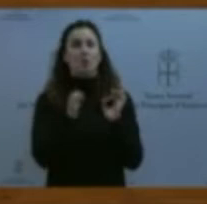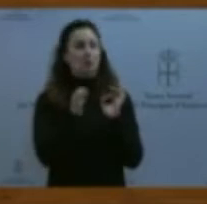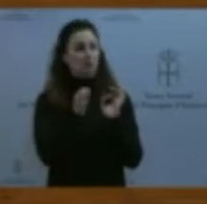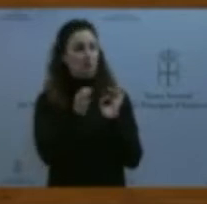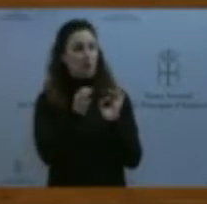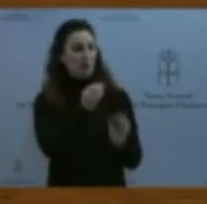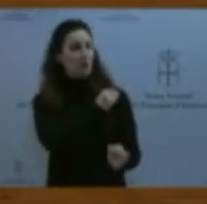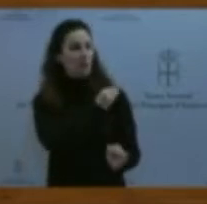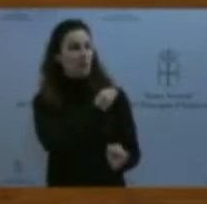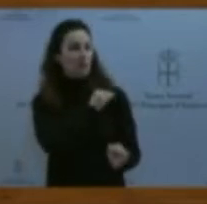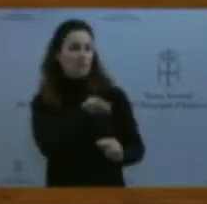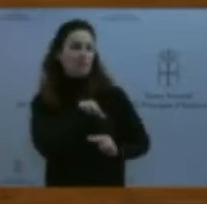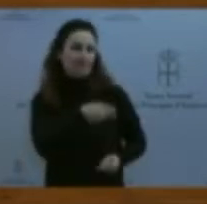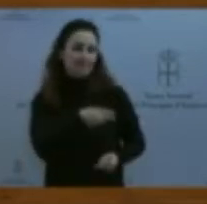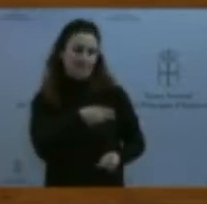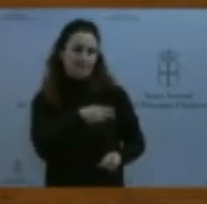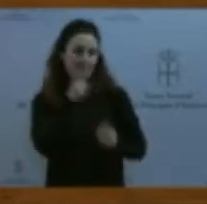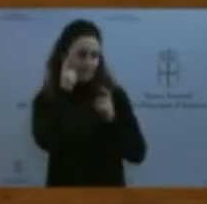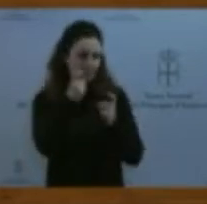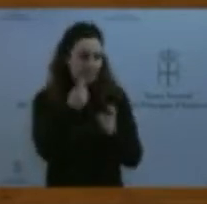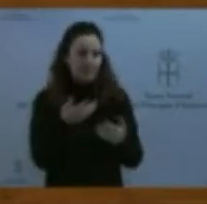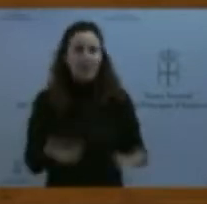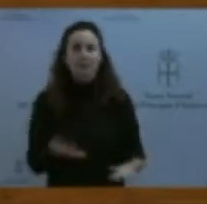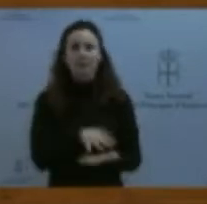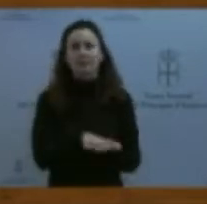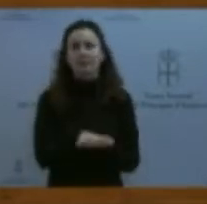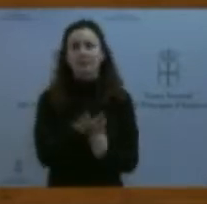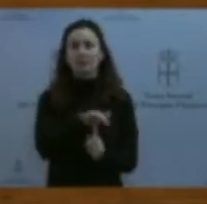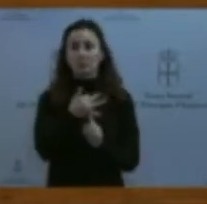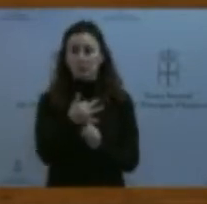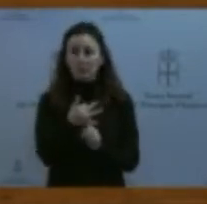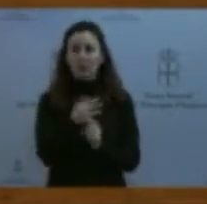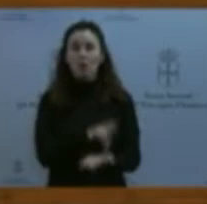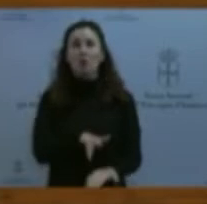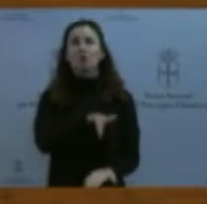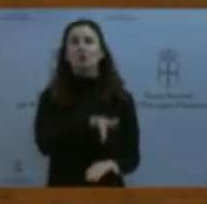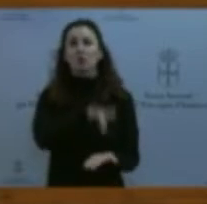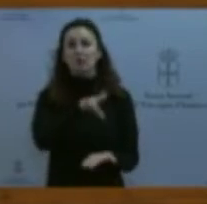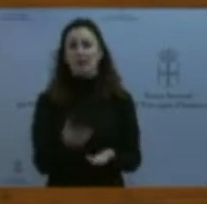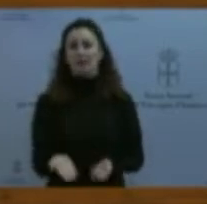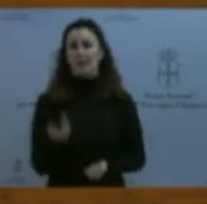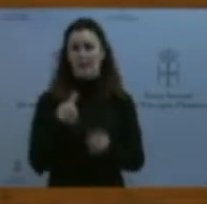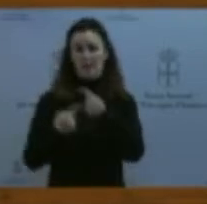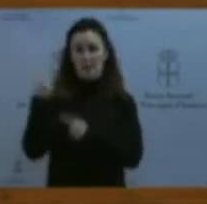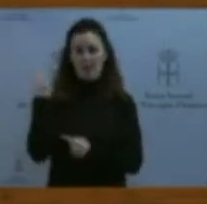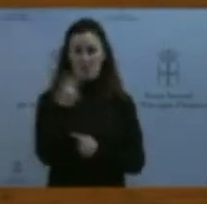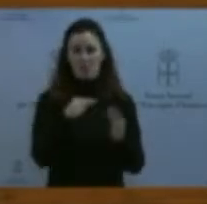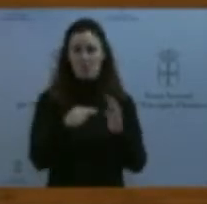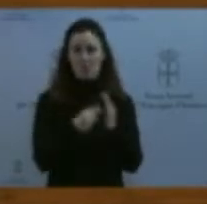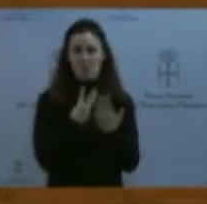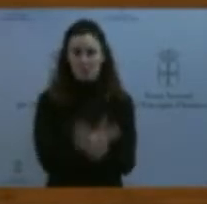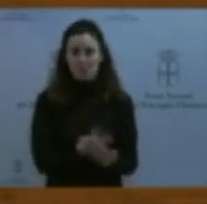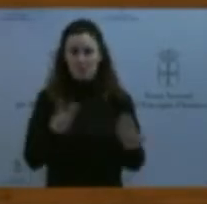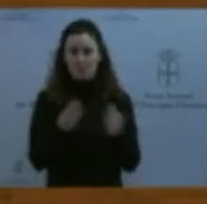En cuanto a las circunstancias concurrentes en el pasado ejercicio 2018, en cuanto a la tardanza, no solamente de